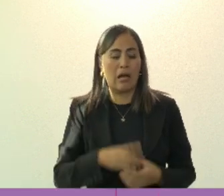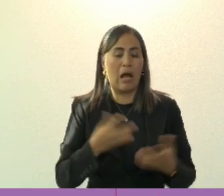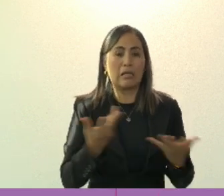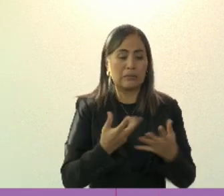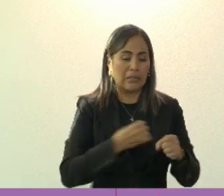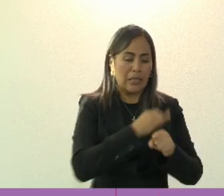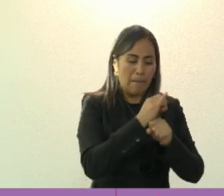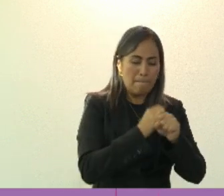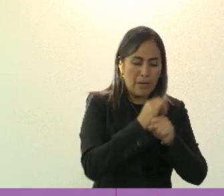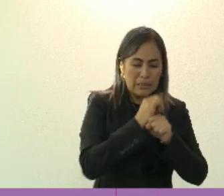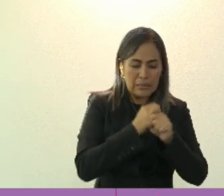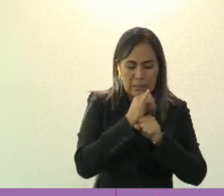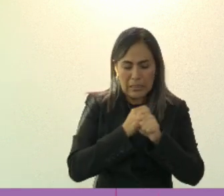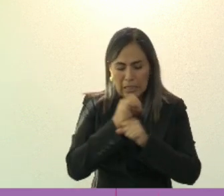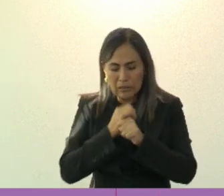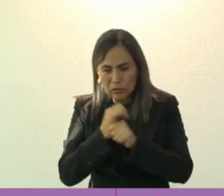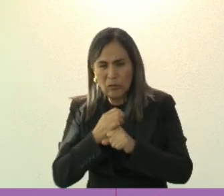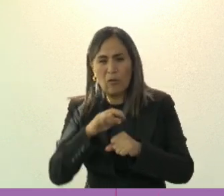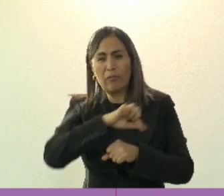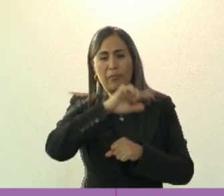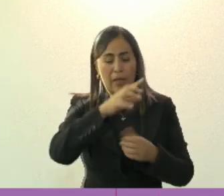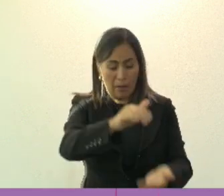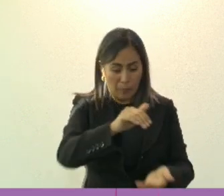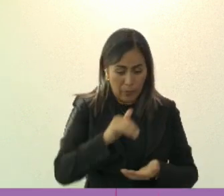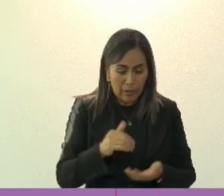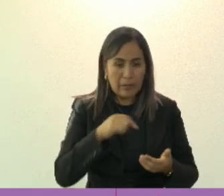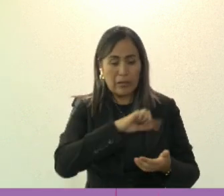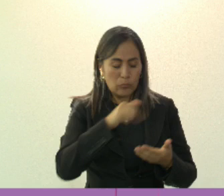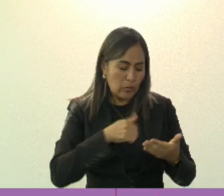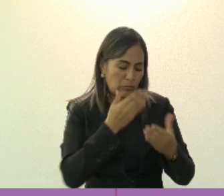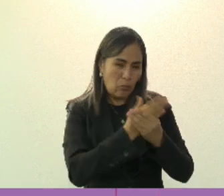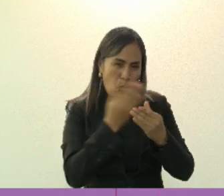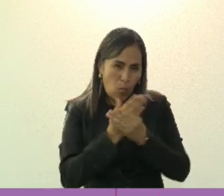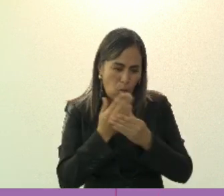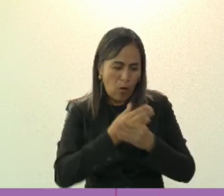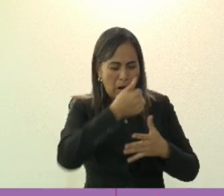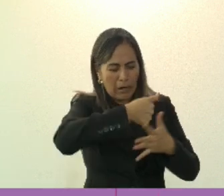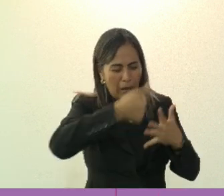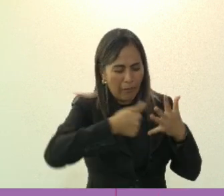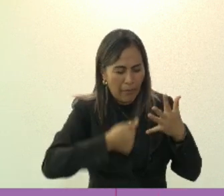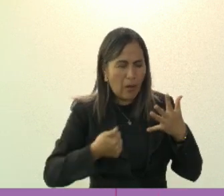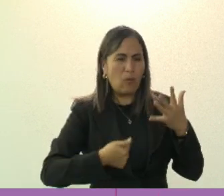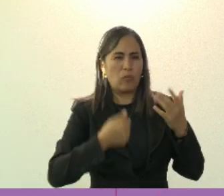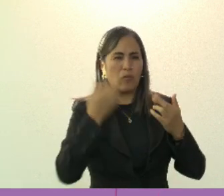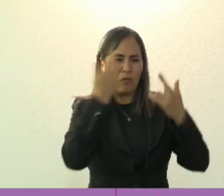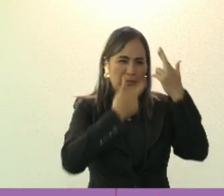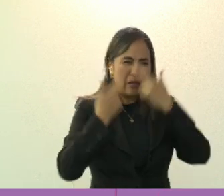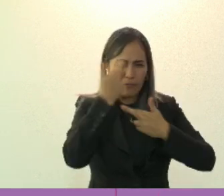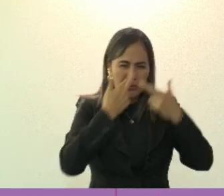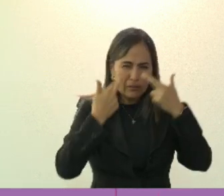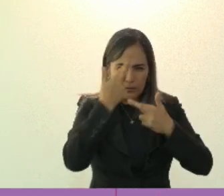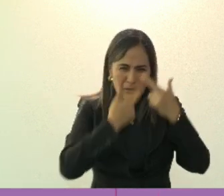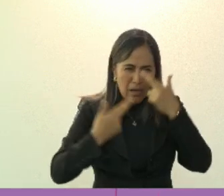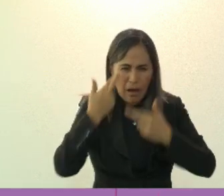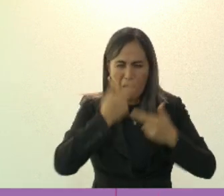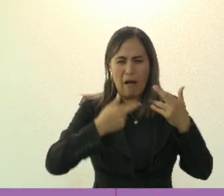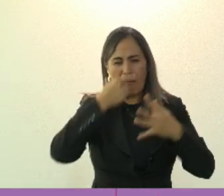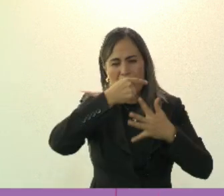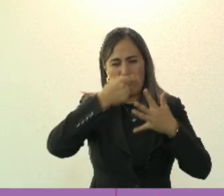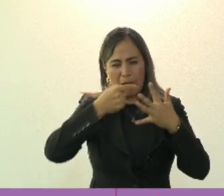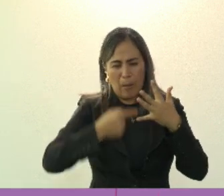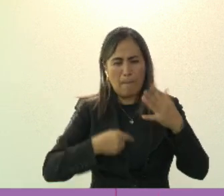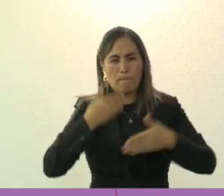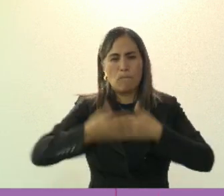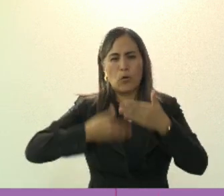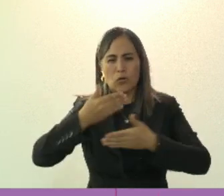investigación revisando, consiguiendo, y luego revisando, por ley de transparencia, toda la carpeta archivística de unos